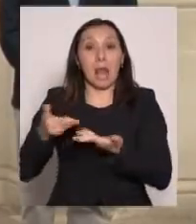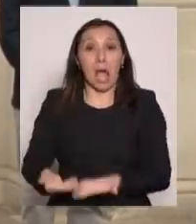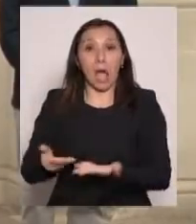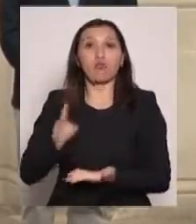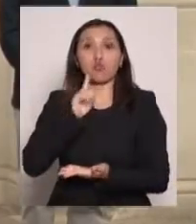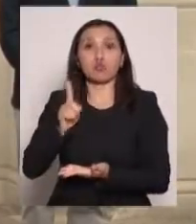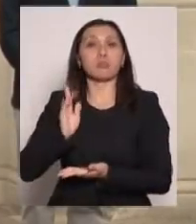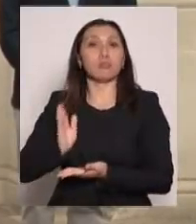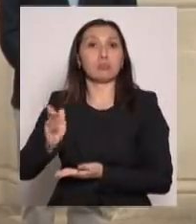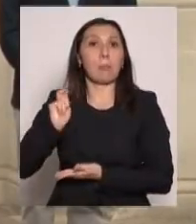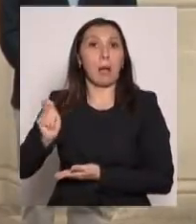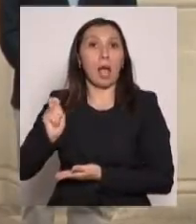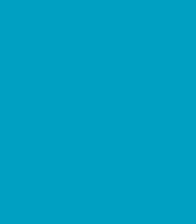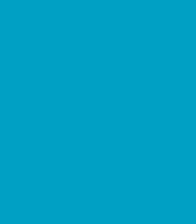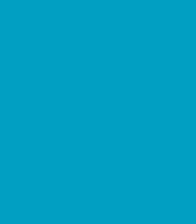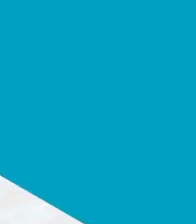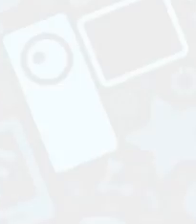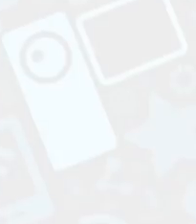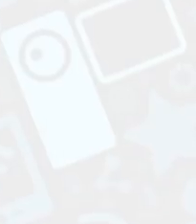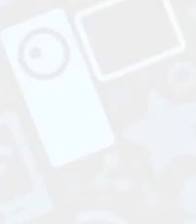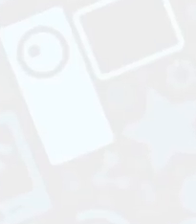actualmente tienen vigentes